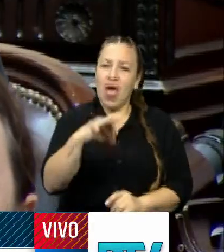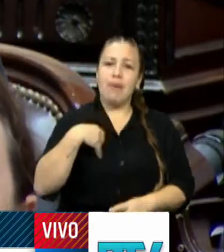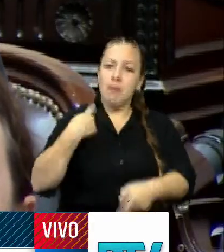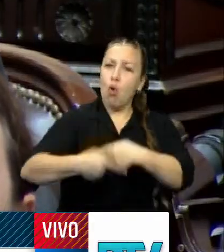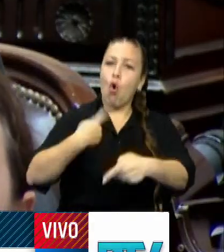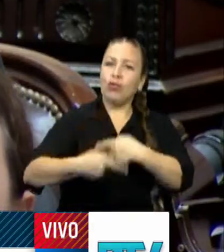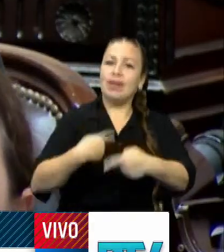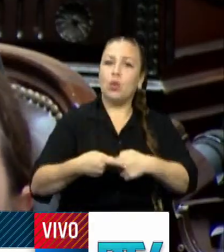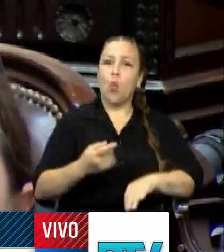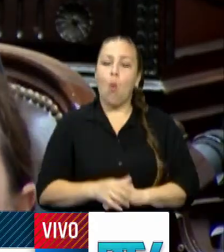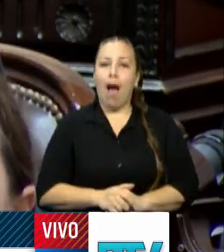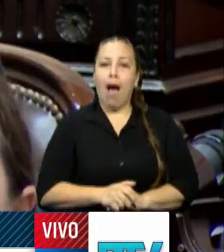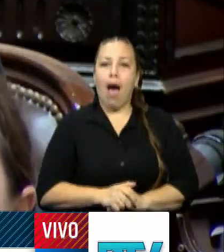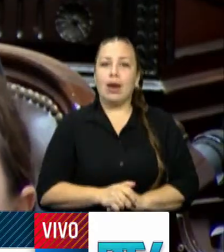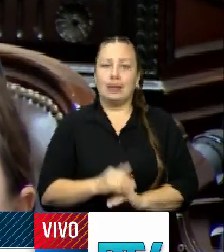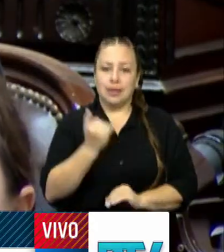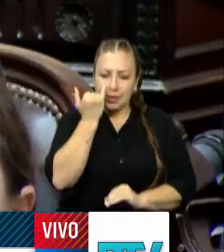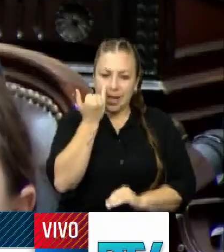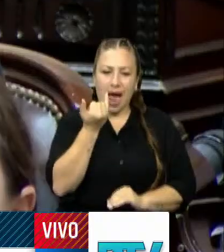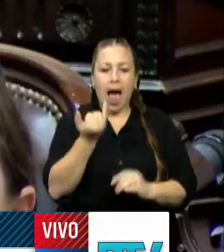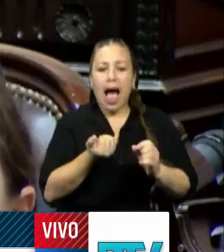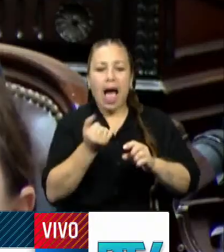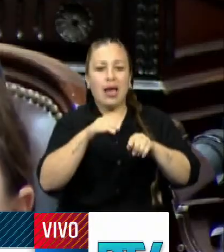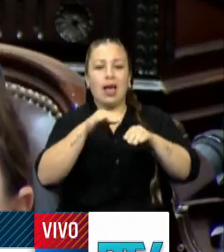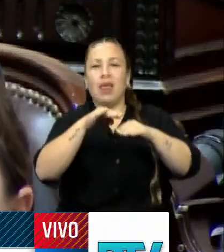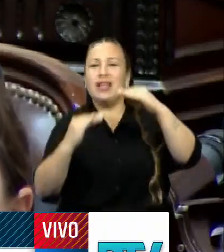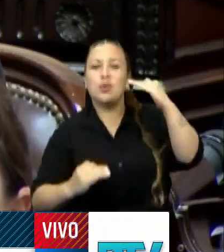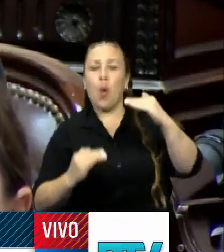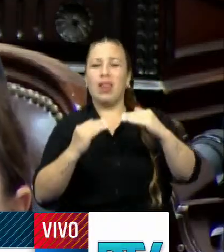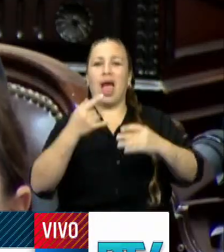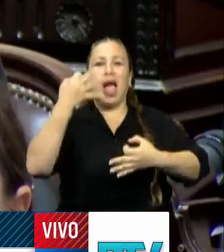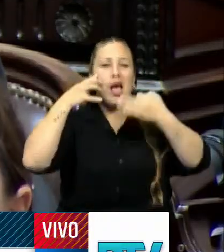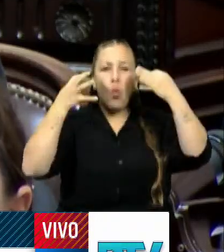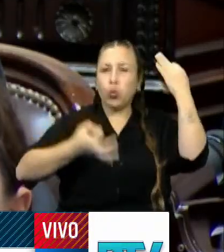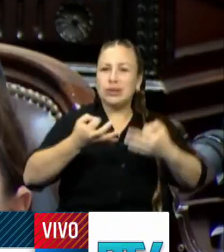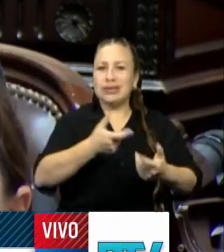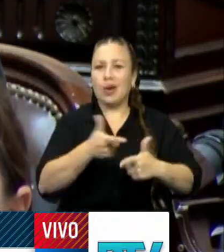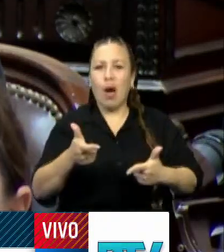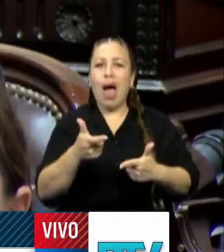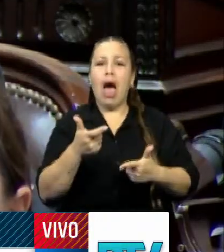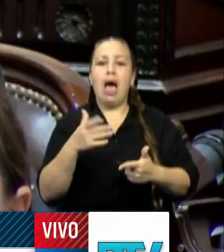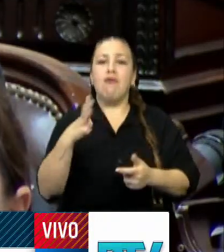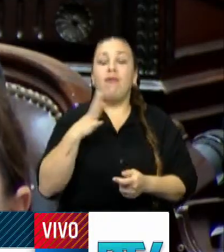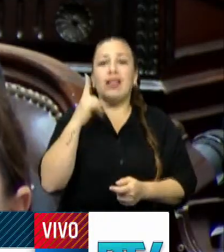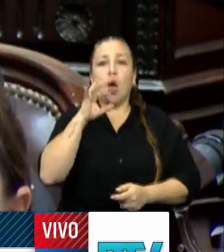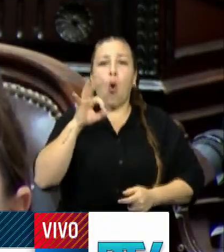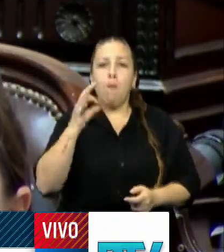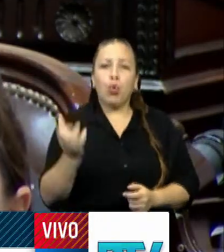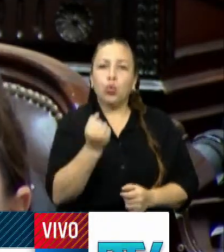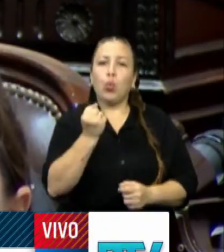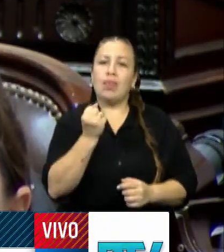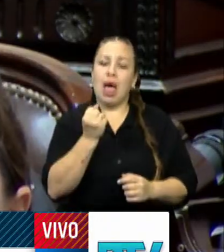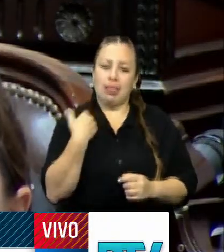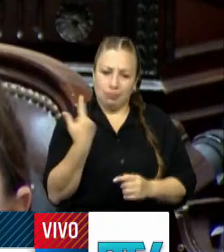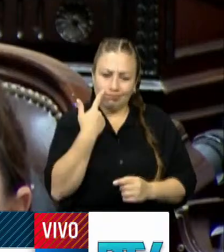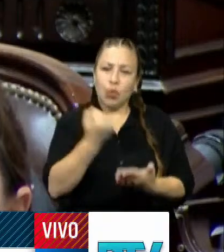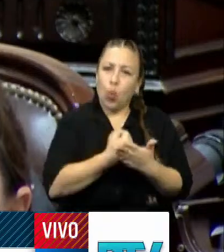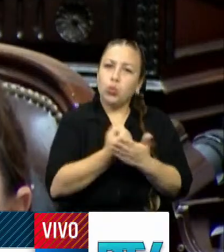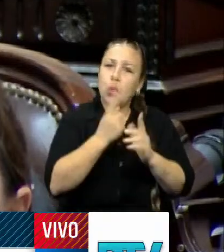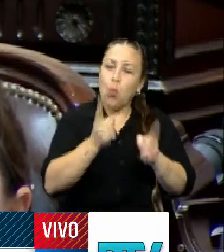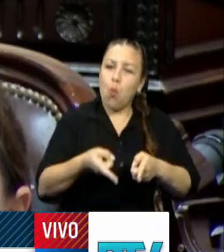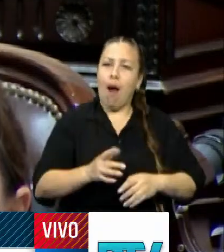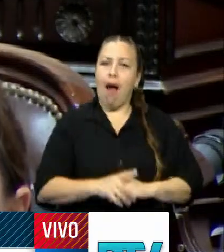marcha, superar las desigualdades, las injusticias y las faltas de oportunidad.